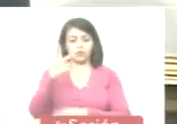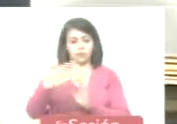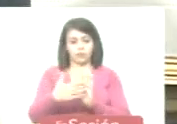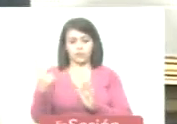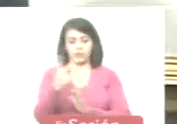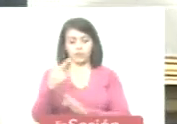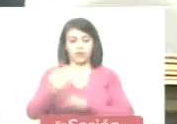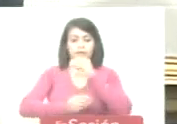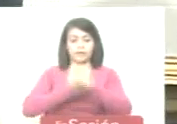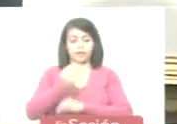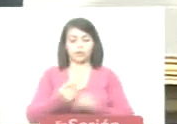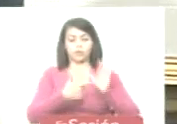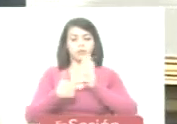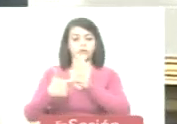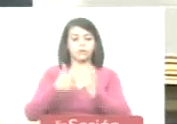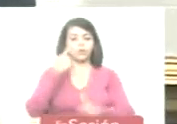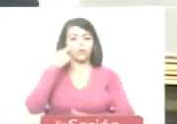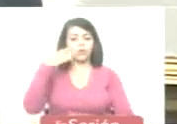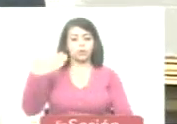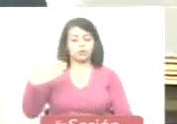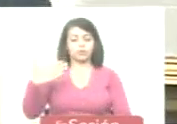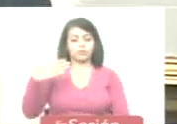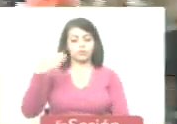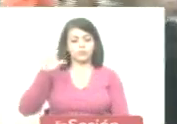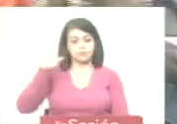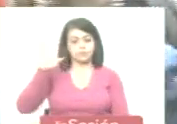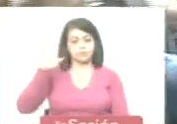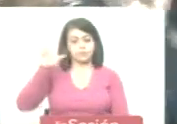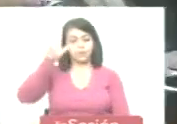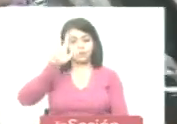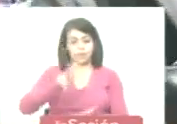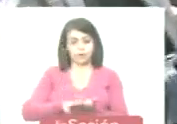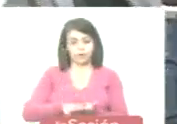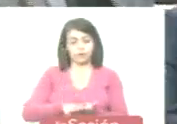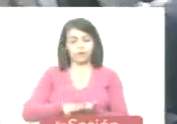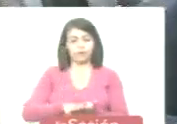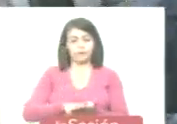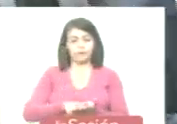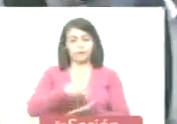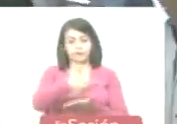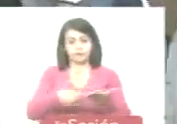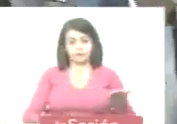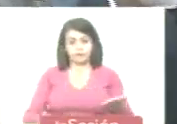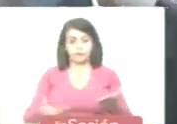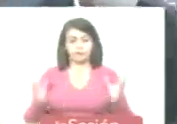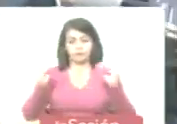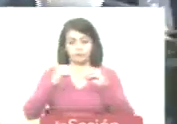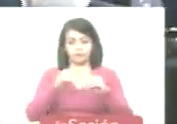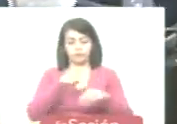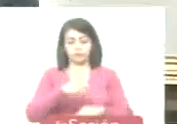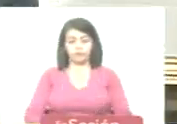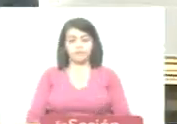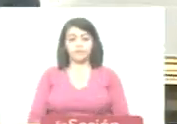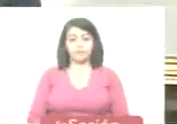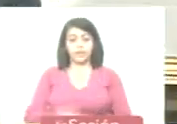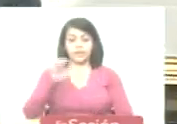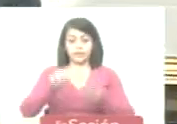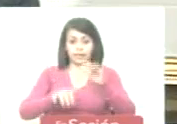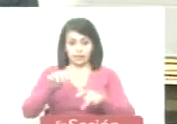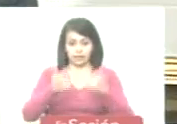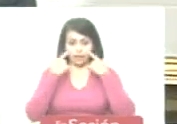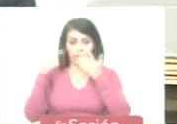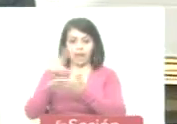2022, sírvanse manifestarlo con la señal de costumbre. Queda aprobada el acta correspondiente. Ciudadana secretaria,